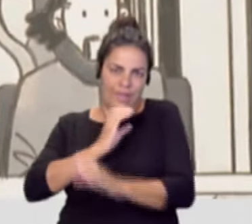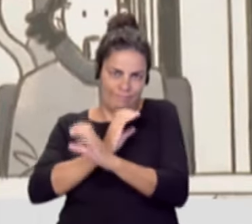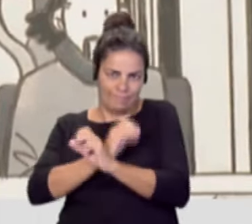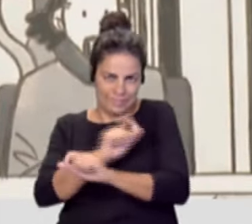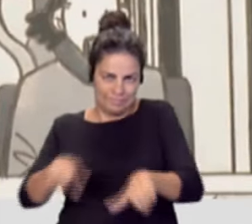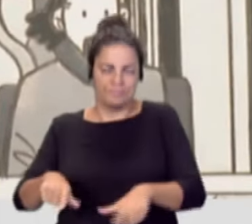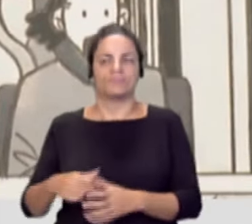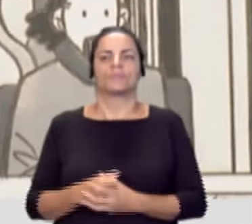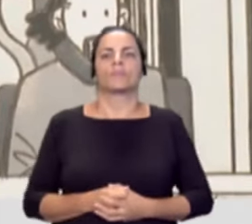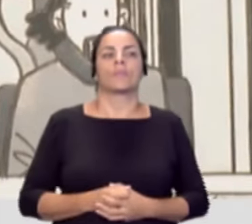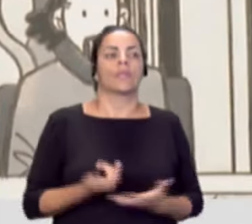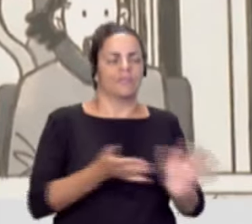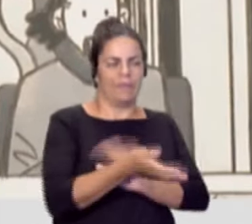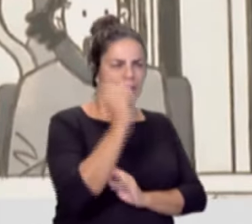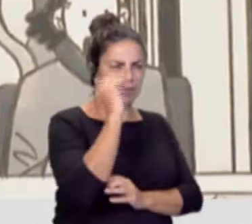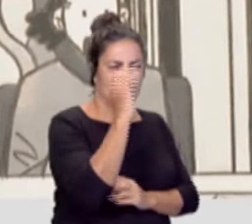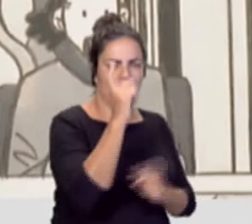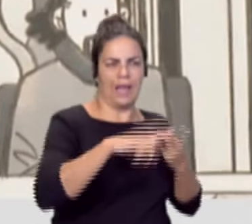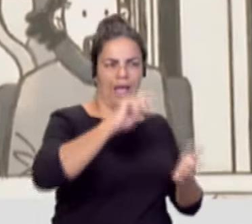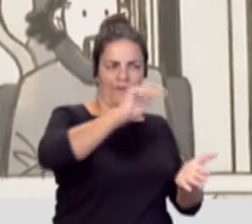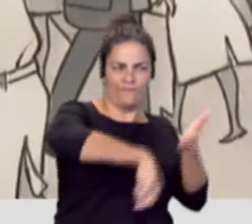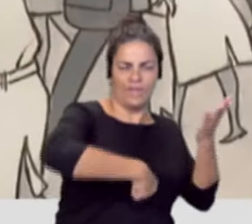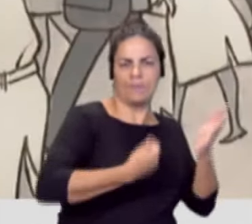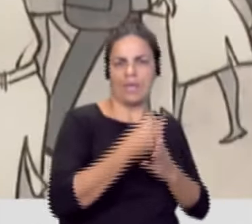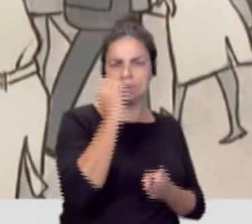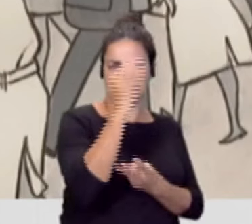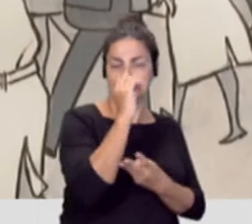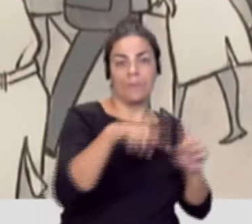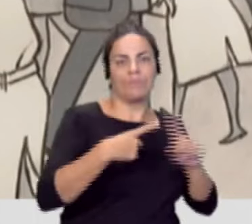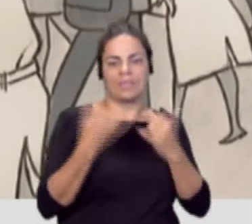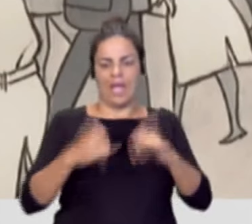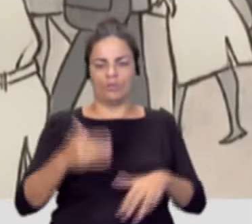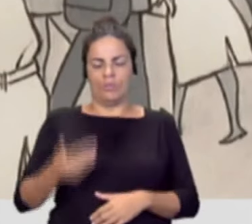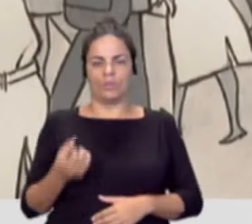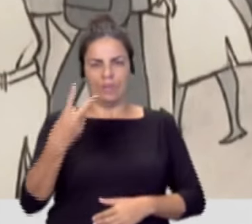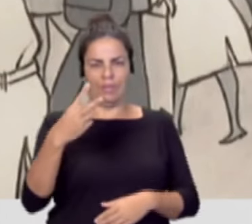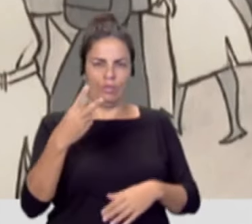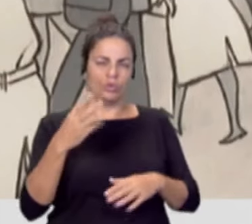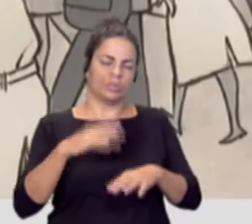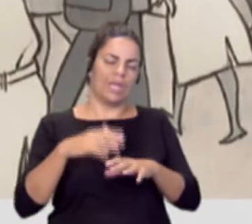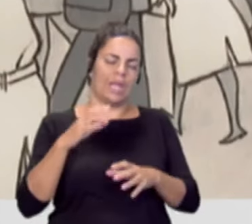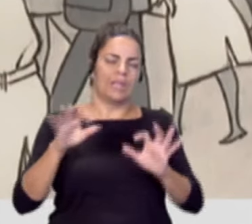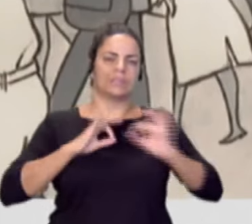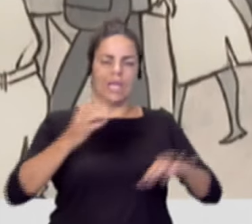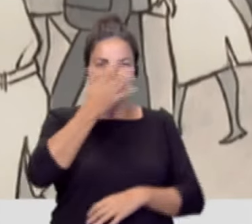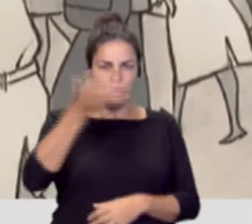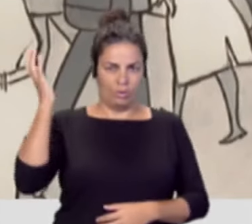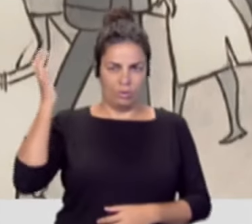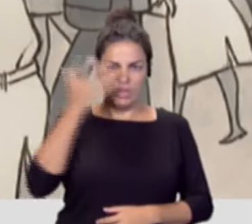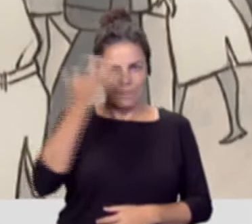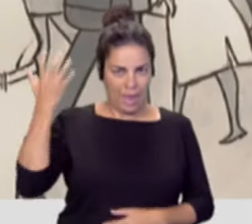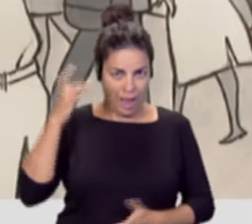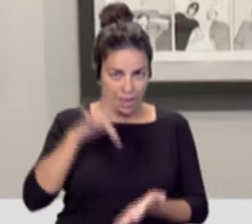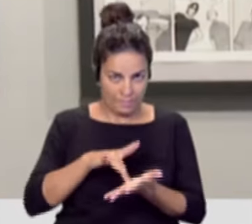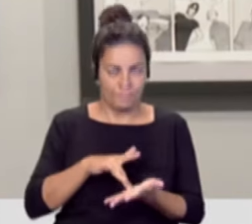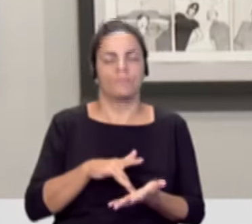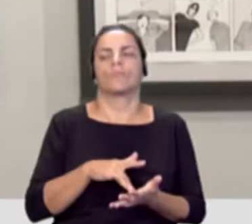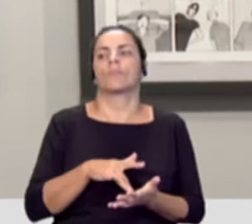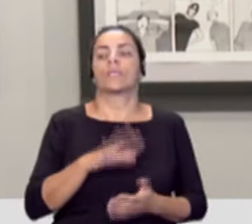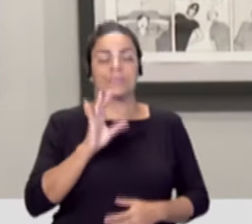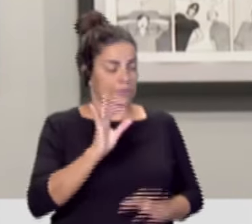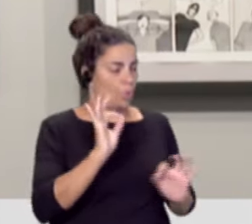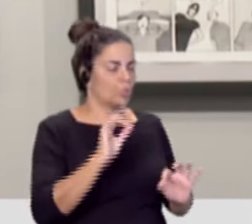también conferencias y dos actos muy importantes para terminar, Lucas, en el Teatro Guimerá. Sí, efectivamente. Hoy, viernes, es la